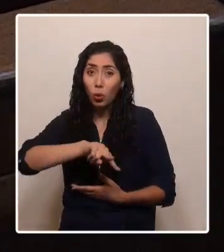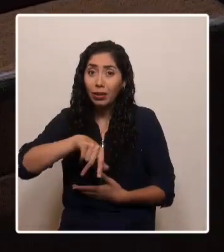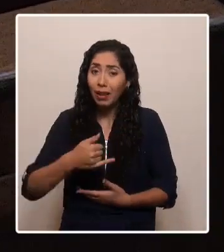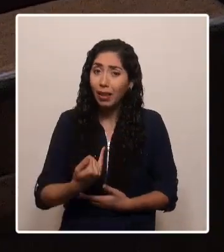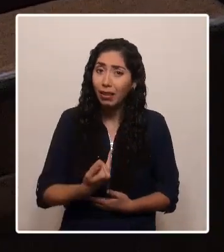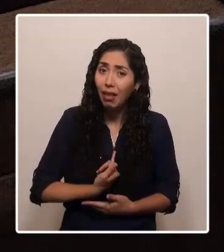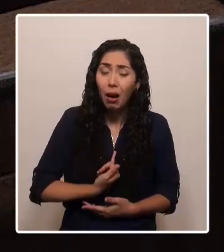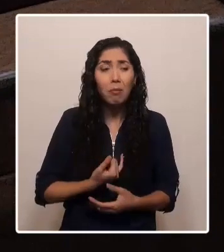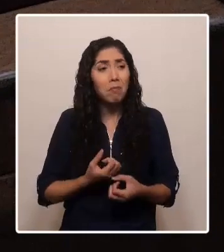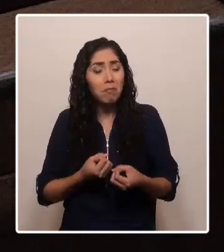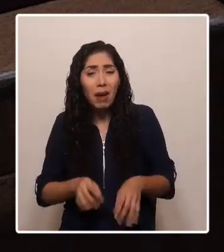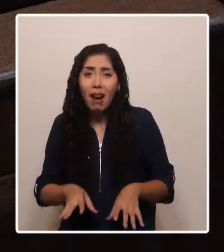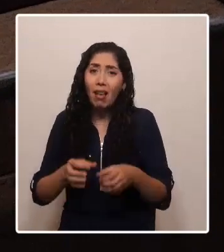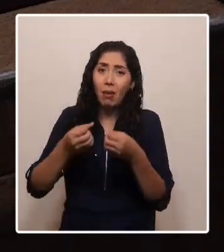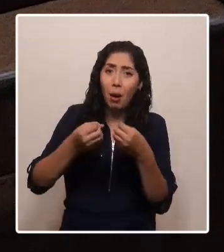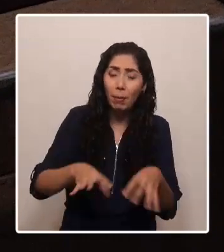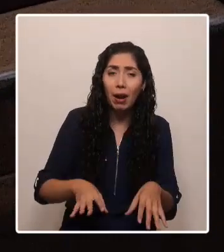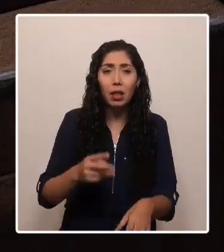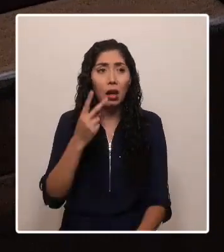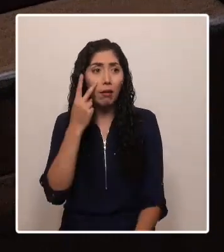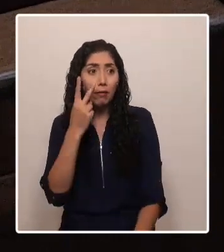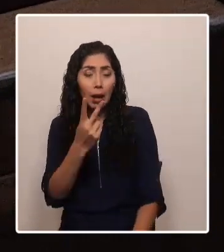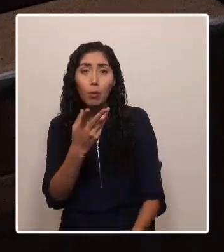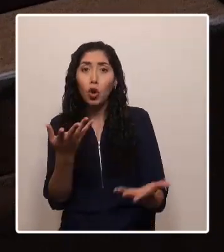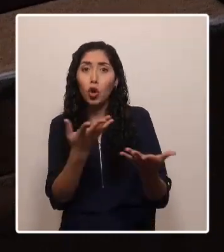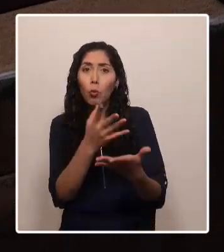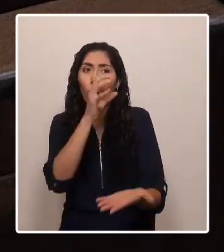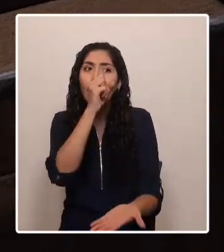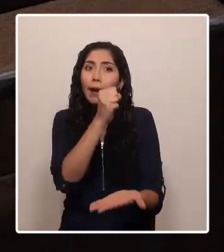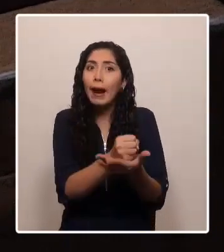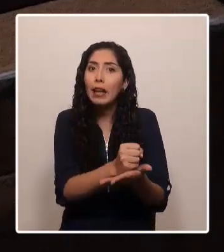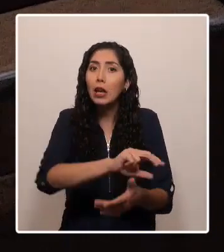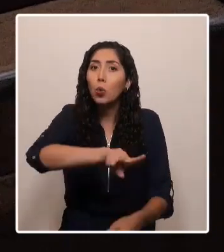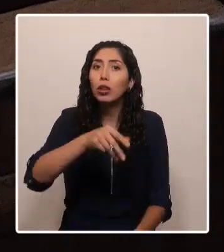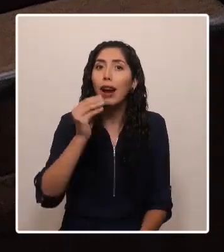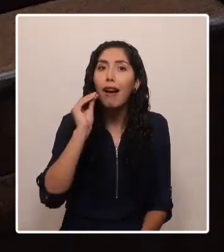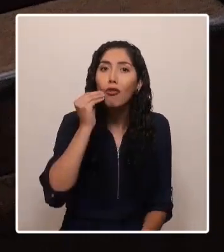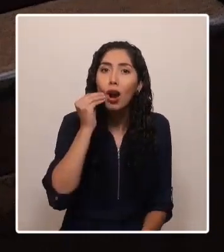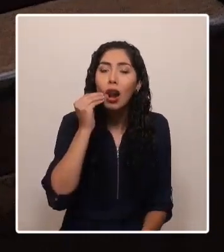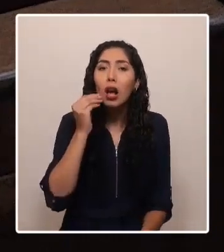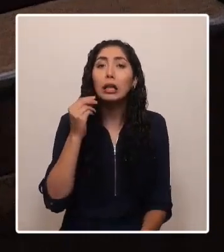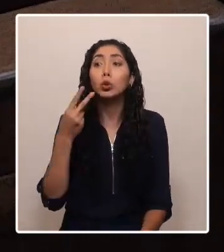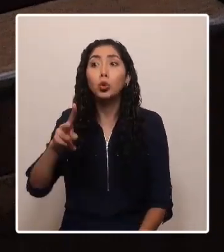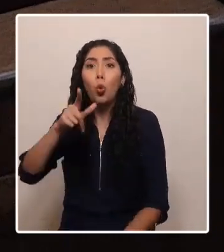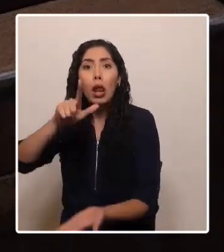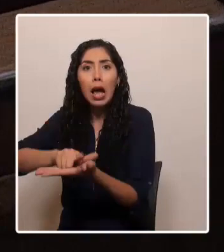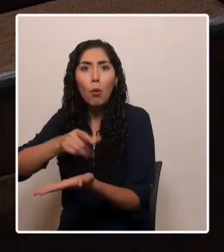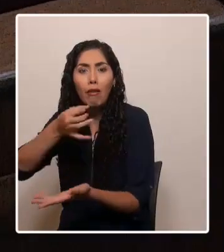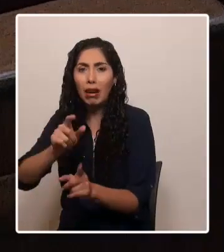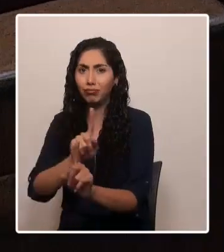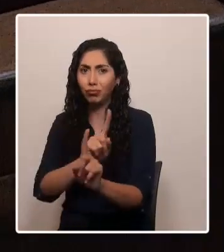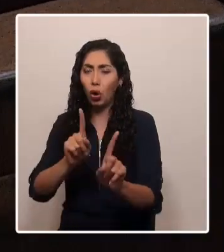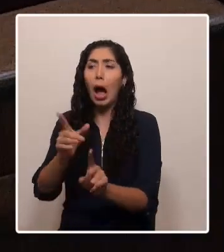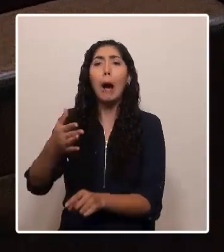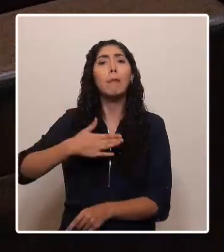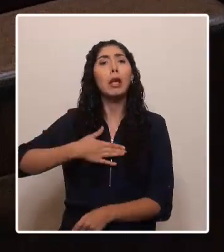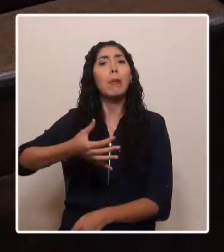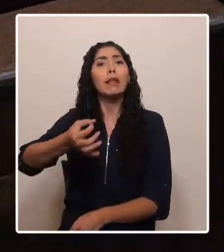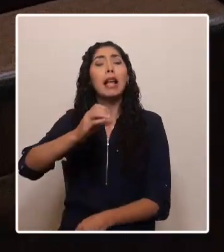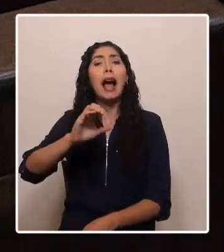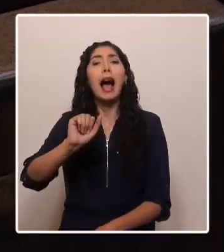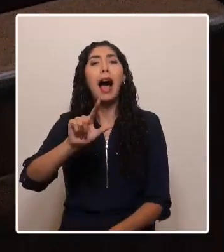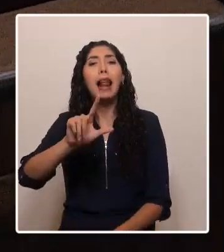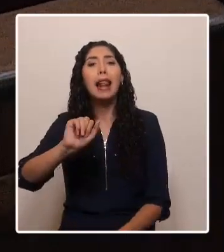Hemos visto cómo hacían callar a nuestros abuelos y abuelas para que no hablen su lengua. A mí me decían a la calufe. Y cuando acá nos